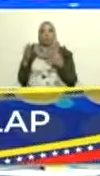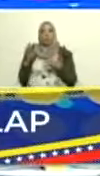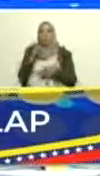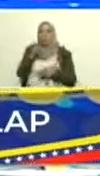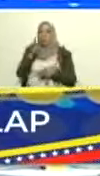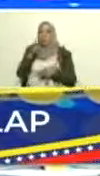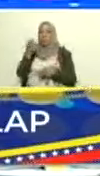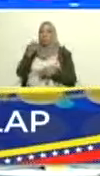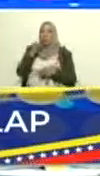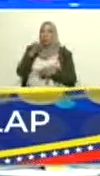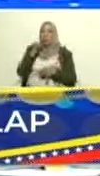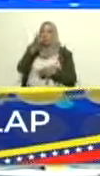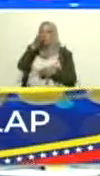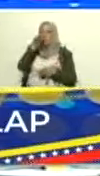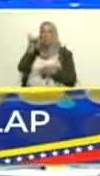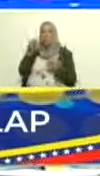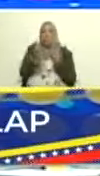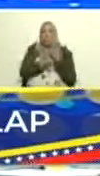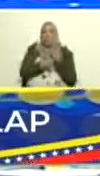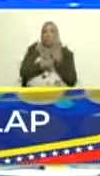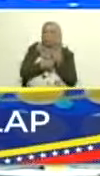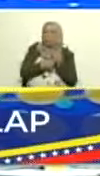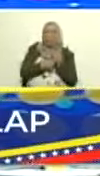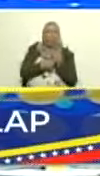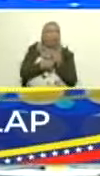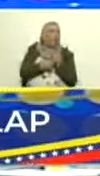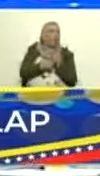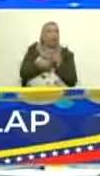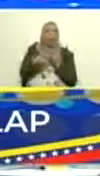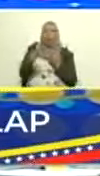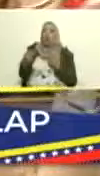pero no era nuestro presidente Guaidó,